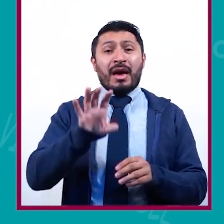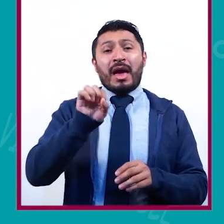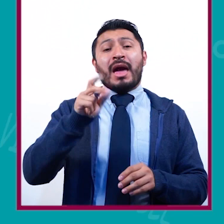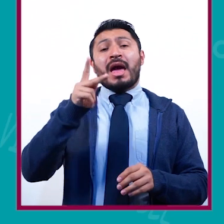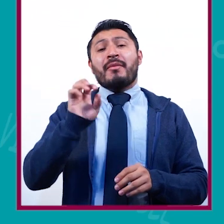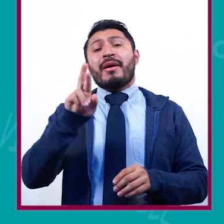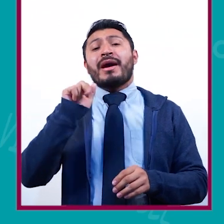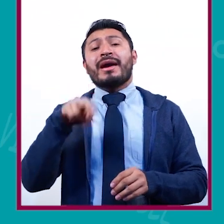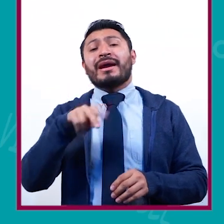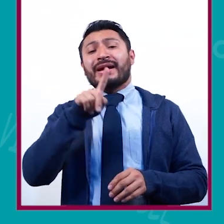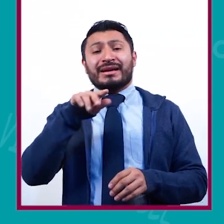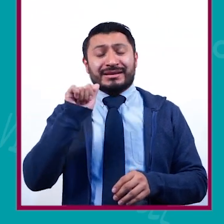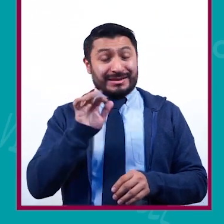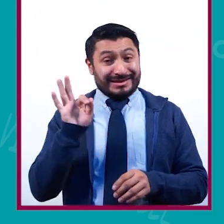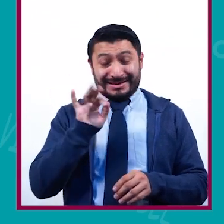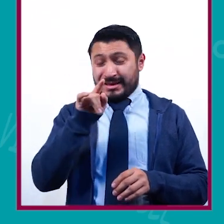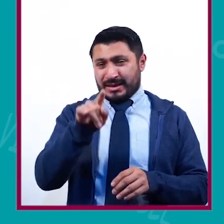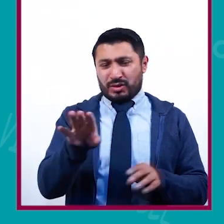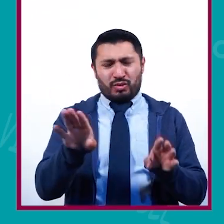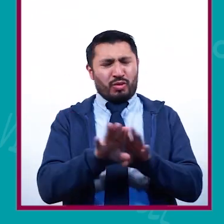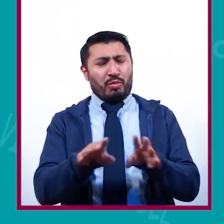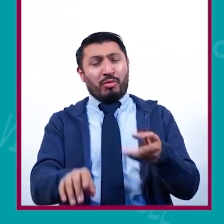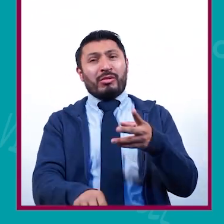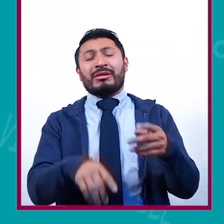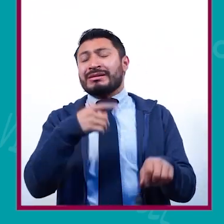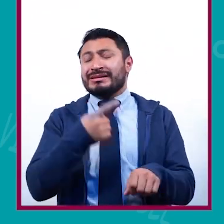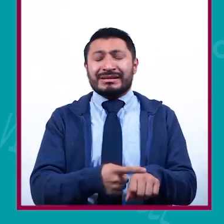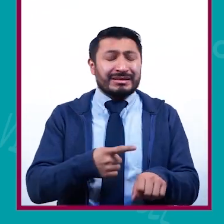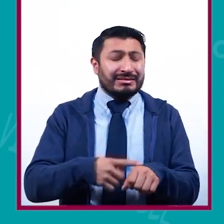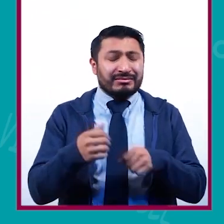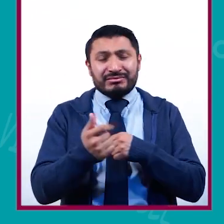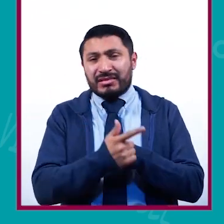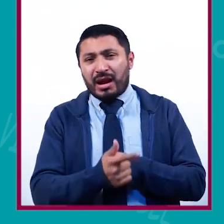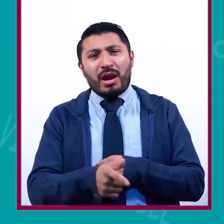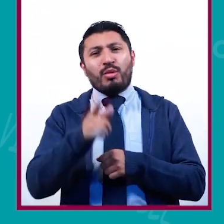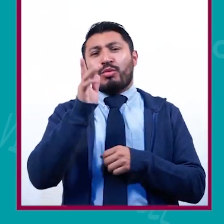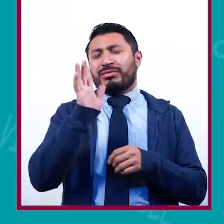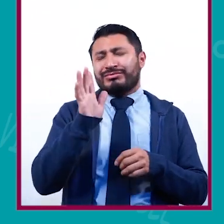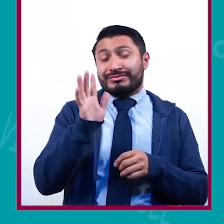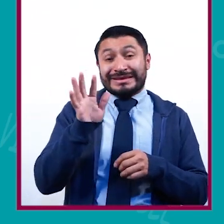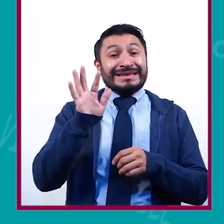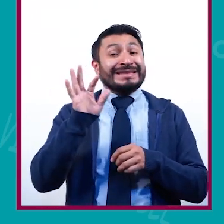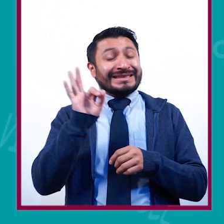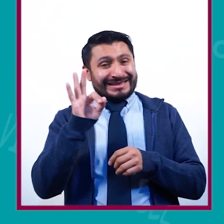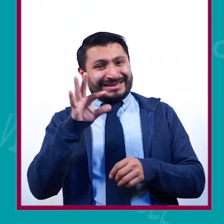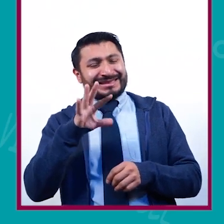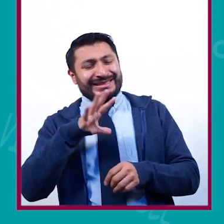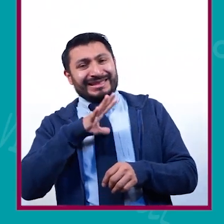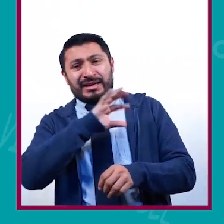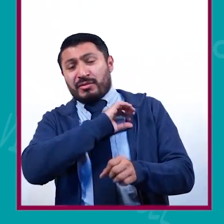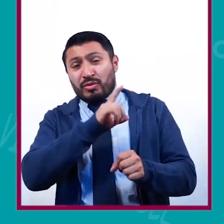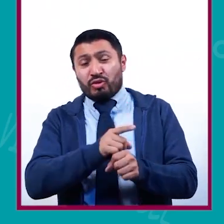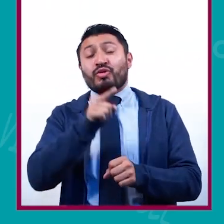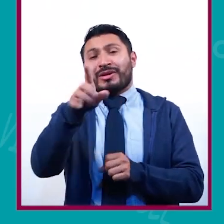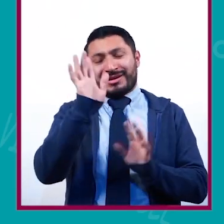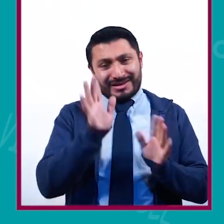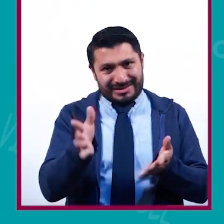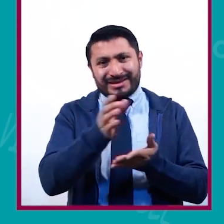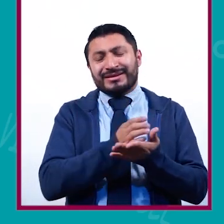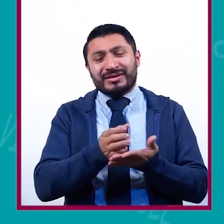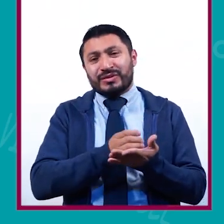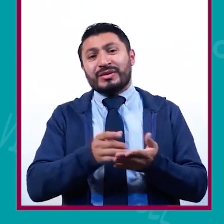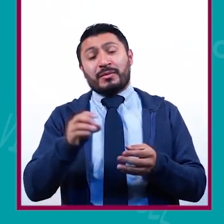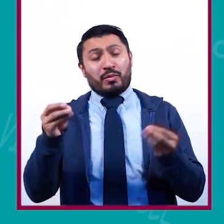que probablemente si tú te llegas a enfermar y hay una posibilidad de